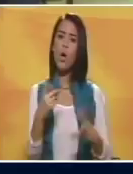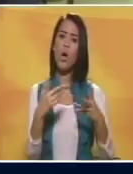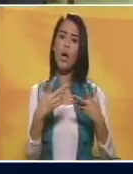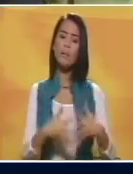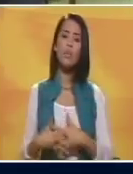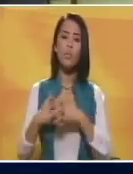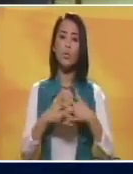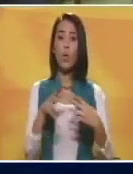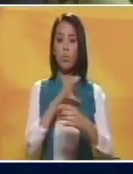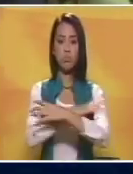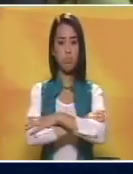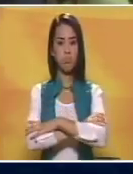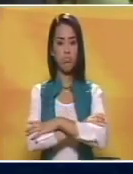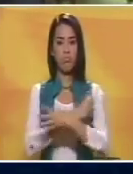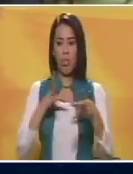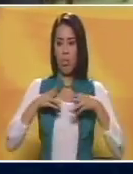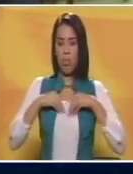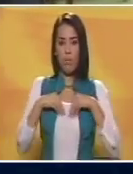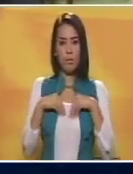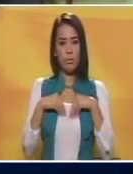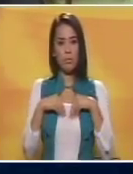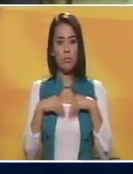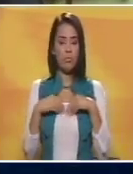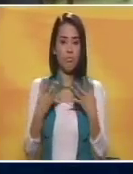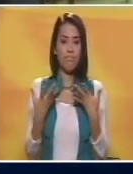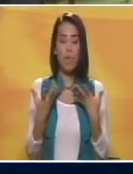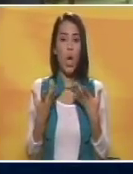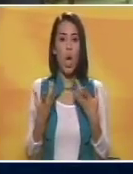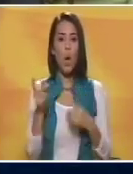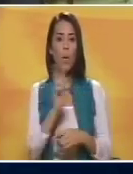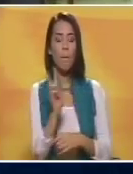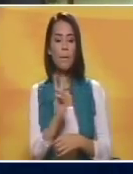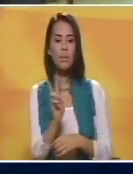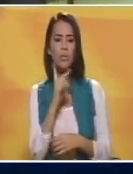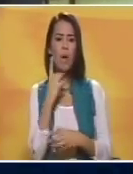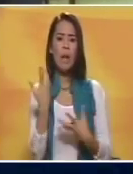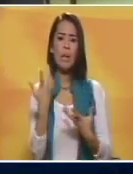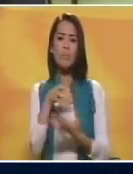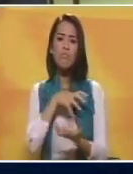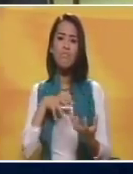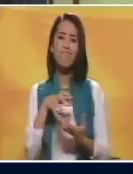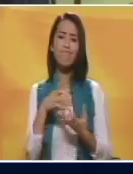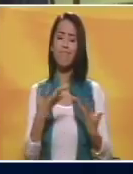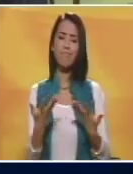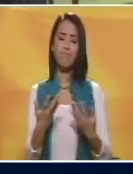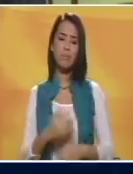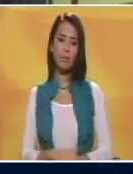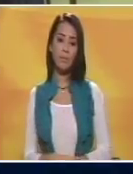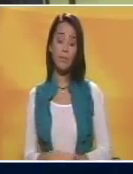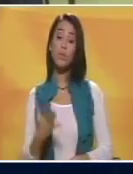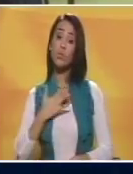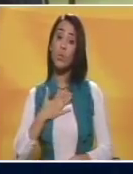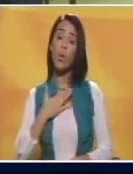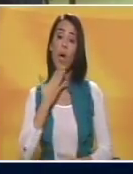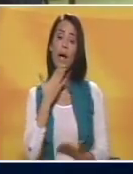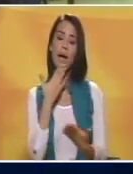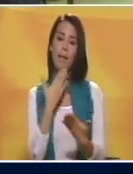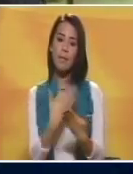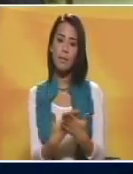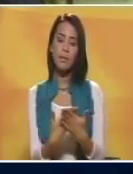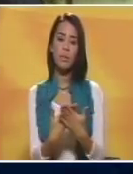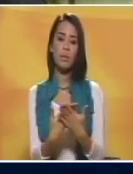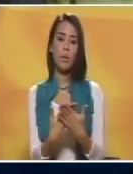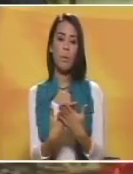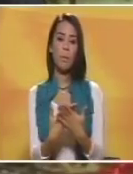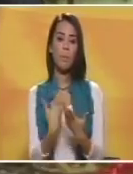brazos cruzados mientras Venezuela colapsa. Además, estoy agradecido por los esfuerzos que ha